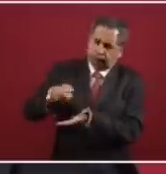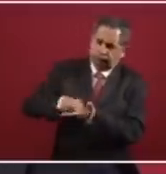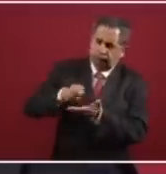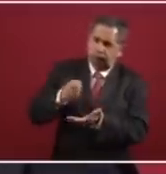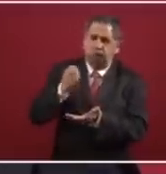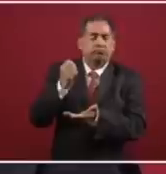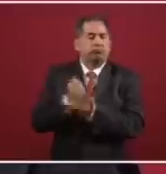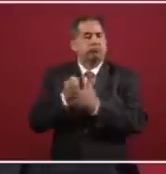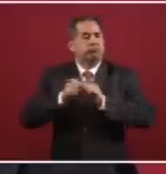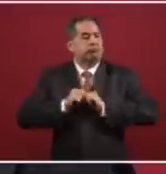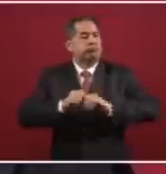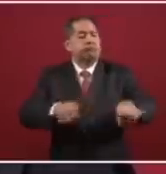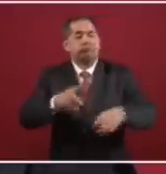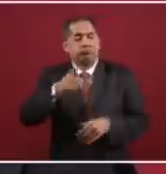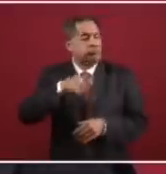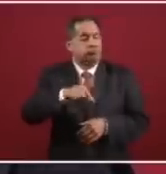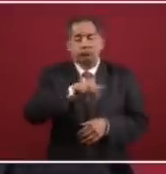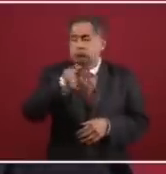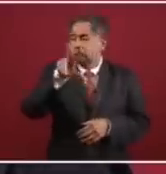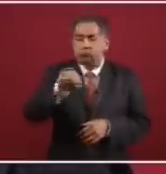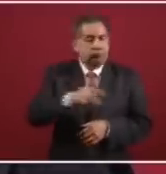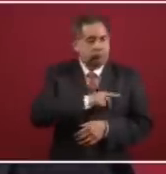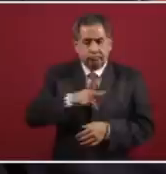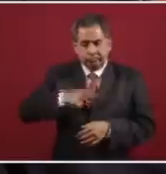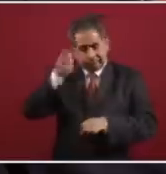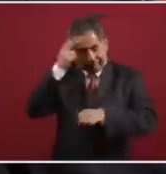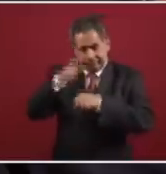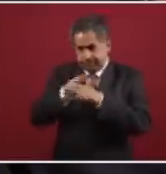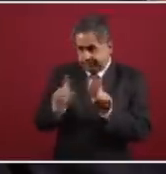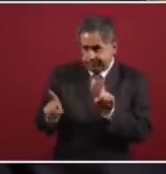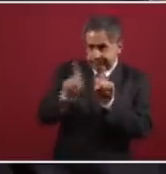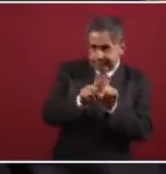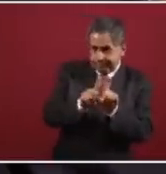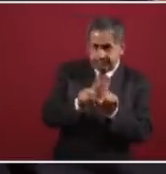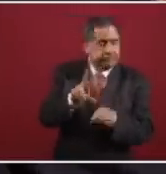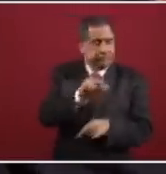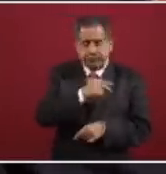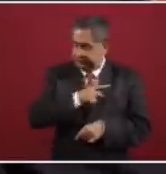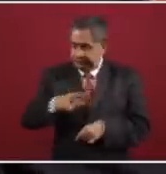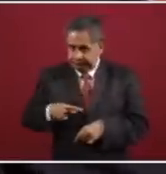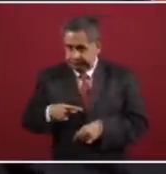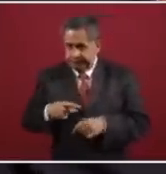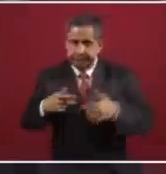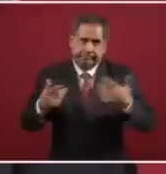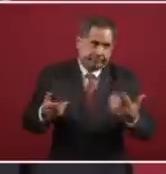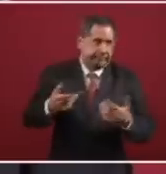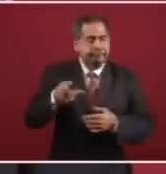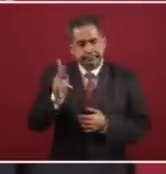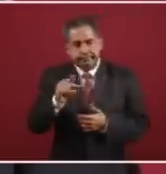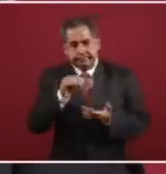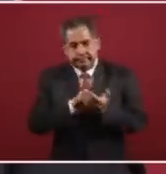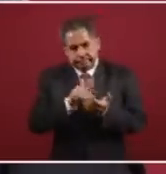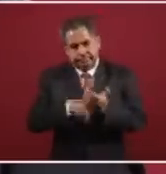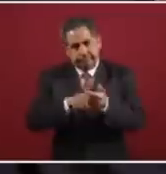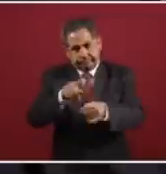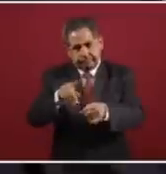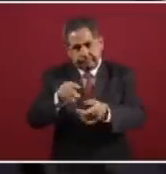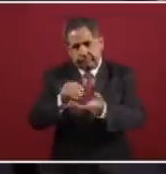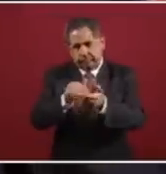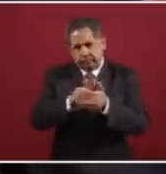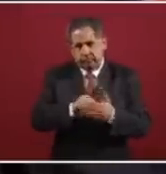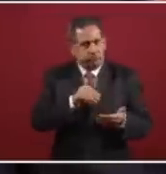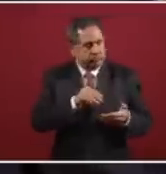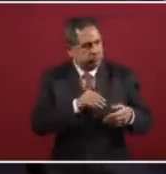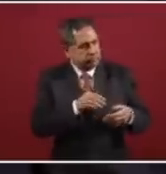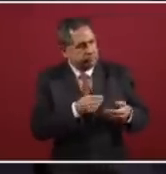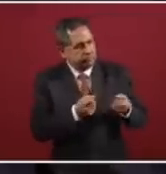para que no haya direcciones adjuntas. Sin embargo, lo que dices, se siguen concursando.